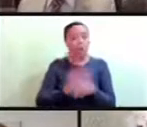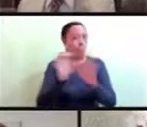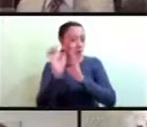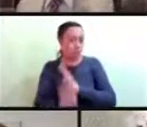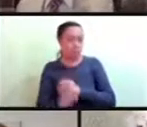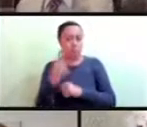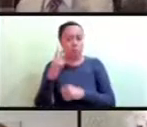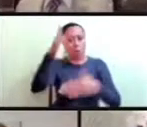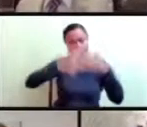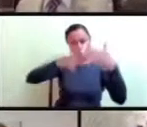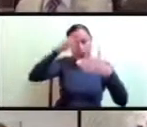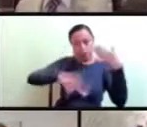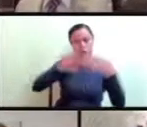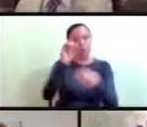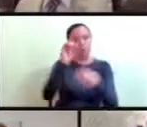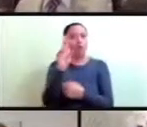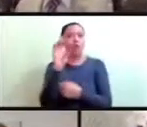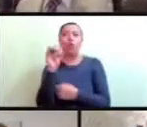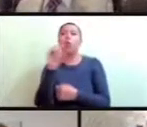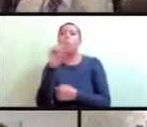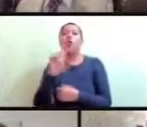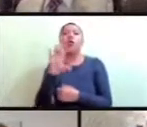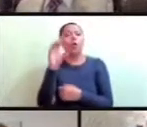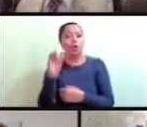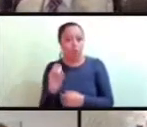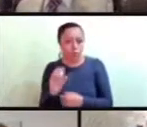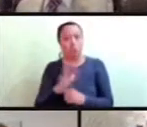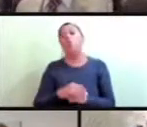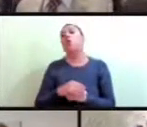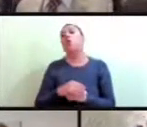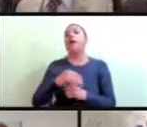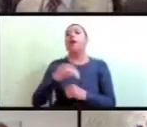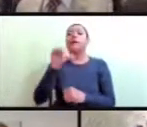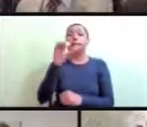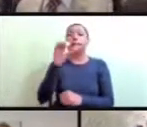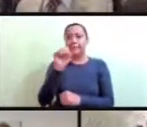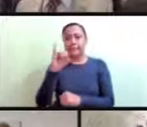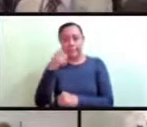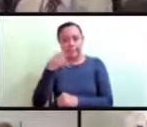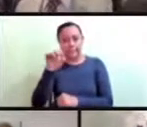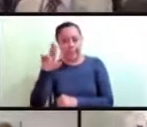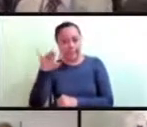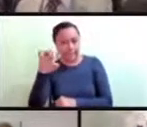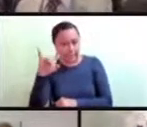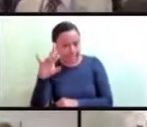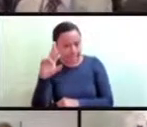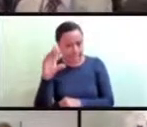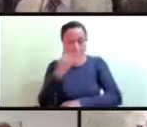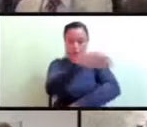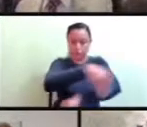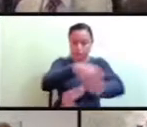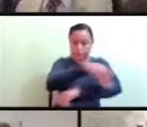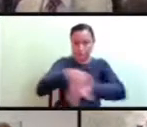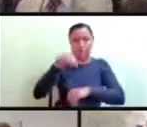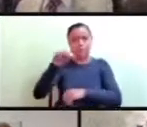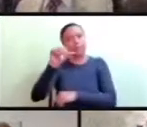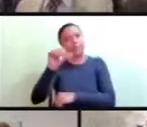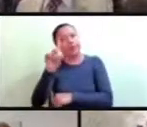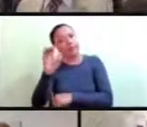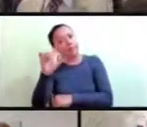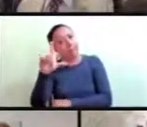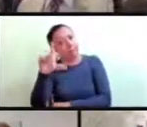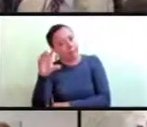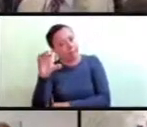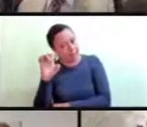Orozco, David Alfaro Siqueiros, el arquitecto Pedro Ramírez Vázquez, Juan Sordo Madaleno, quien aportó